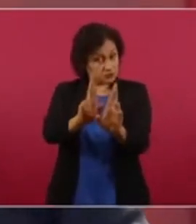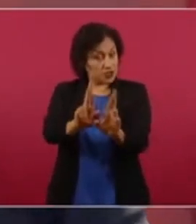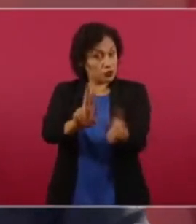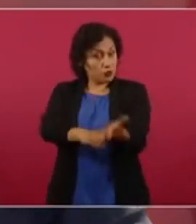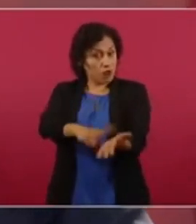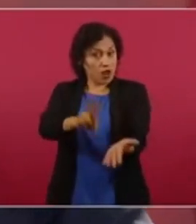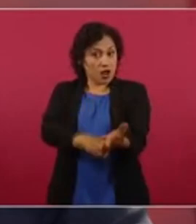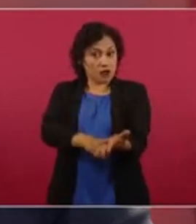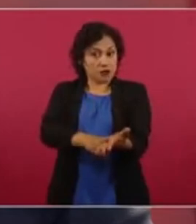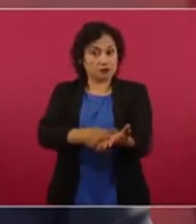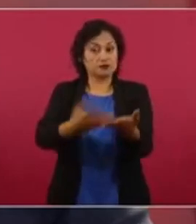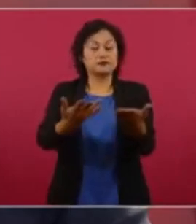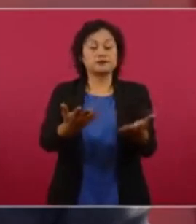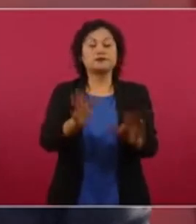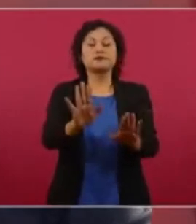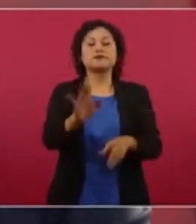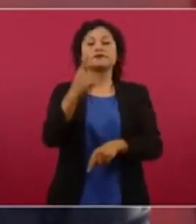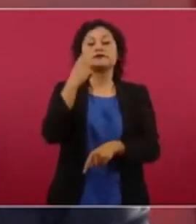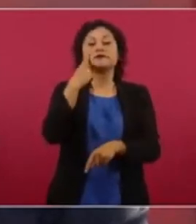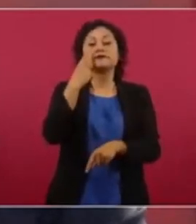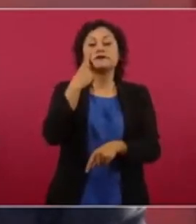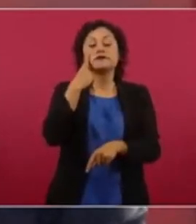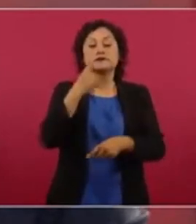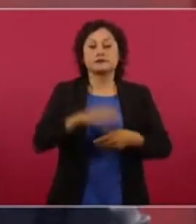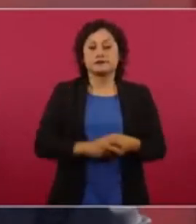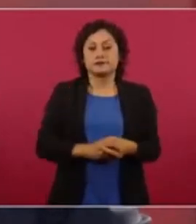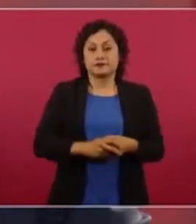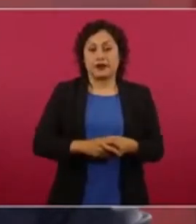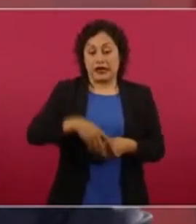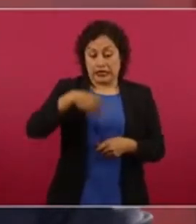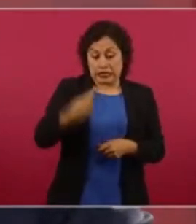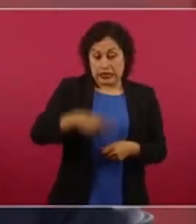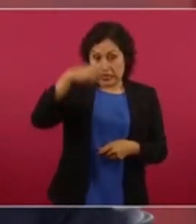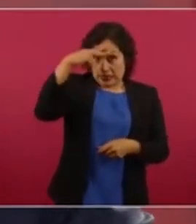Miren, en la tradición de justicia mexicana,